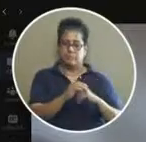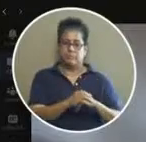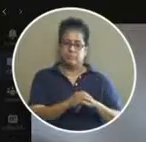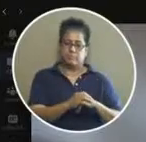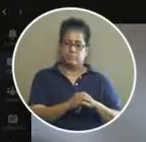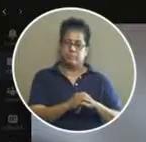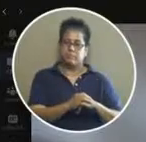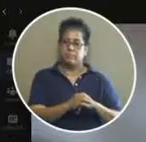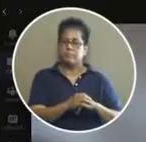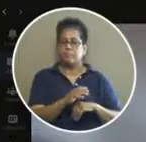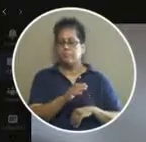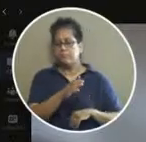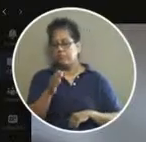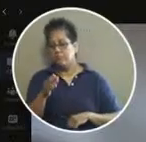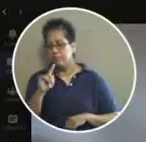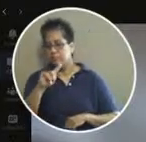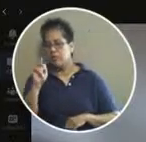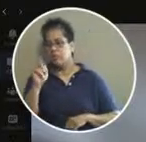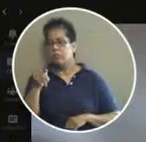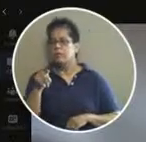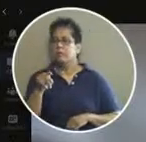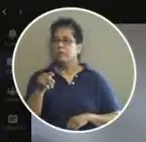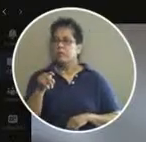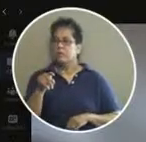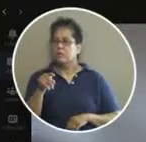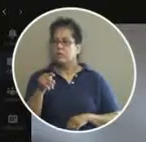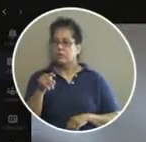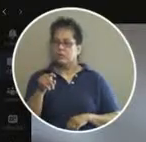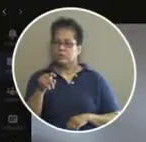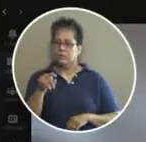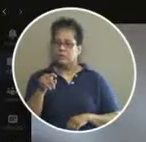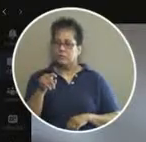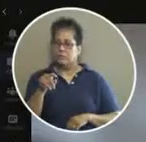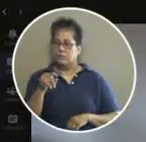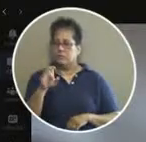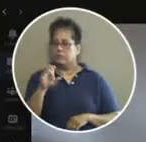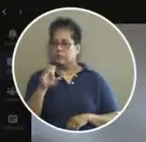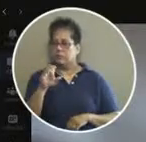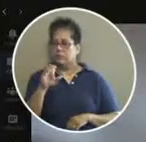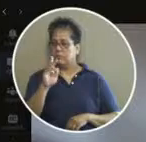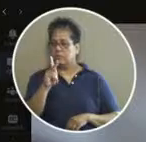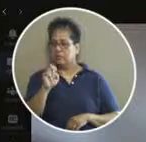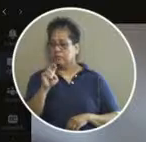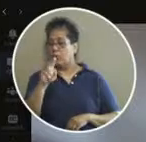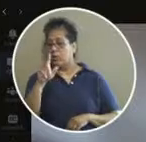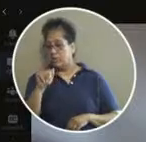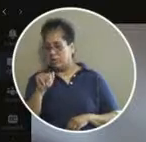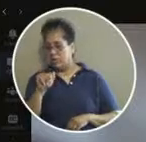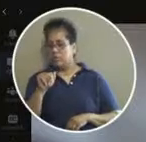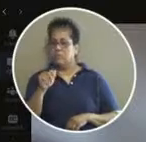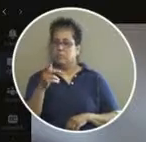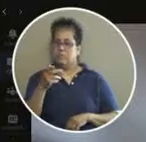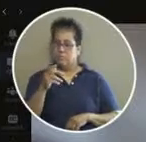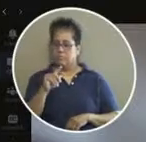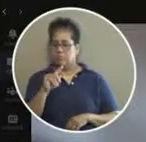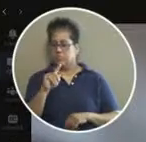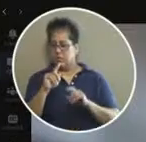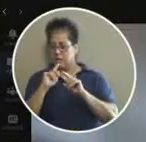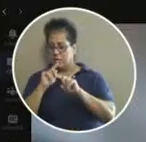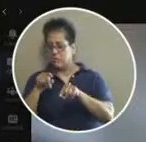Gracias. The next question is, I'm going to ask Carlin Neiman to speak to the next